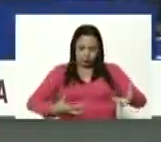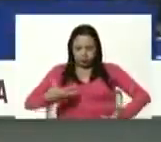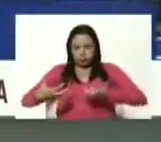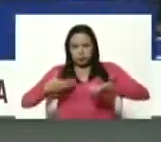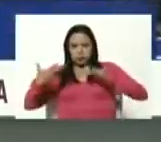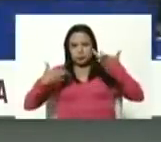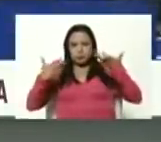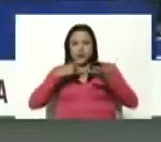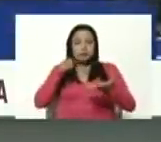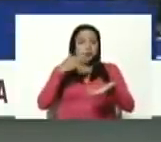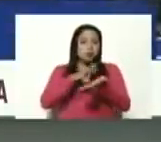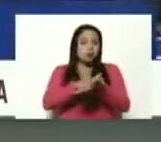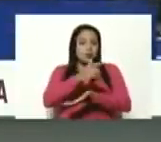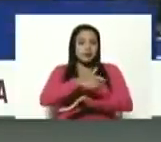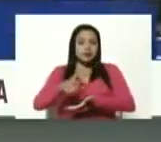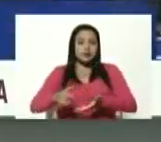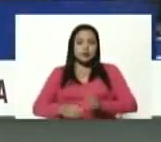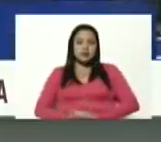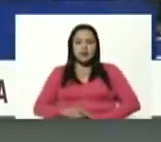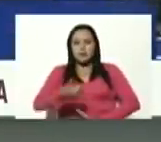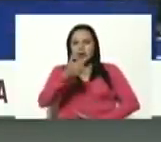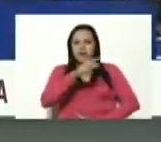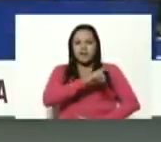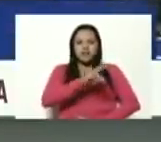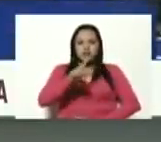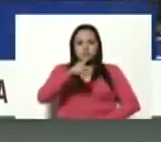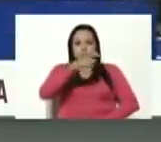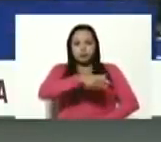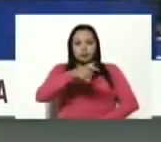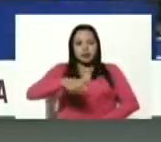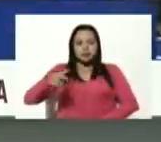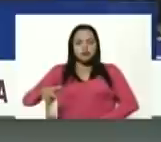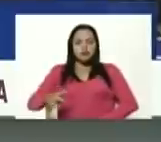quemaron a más de 21 compatriotas.